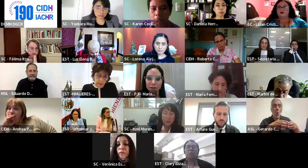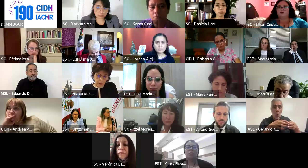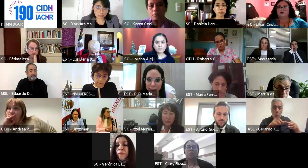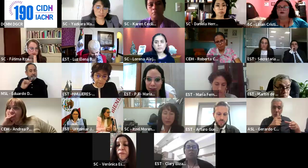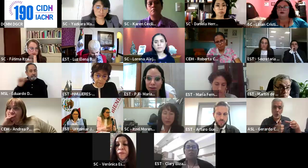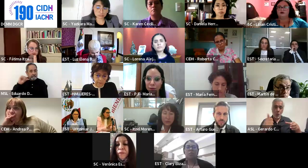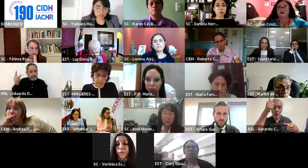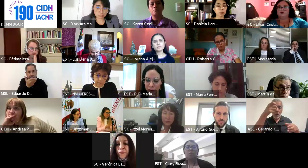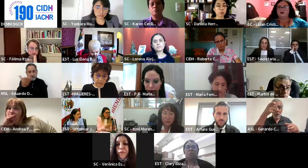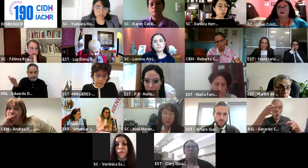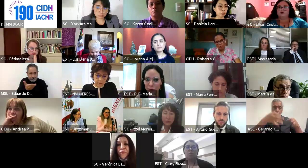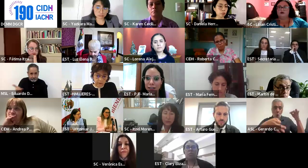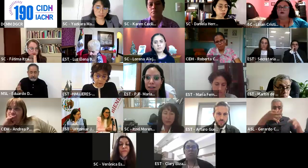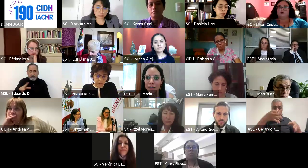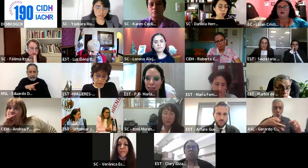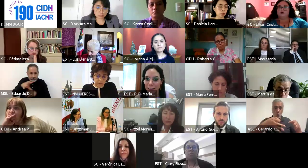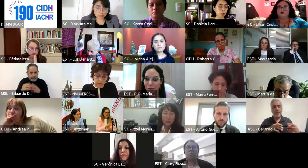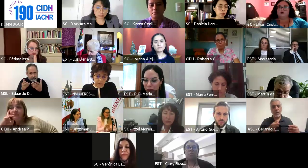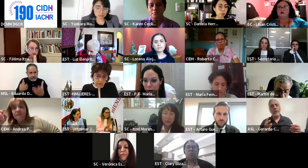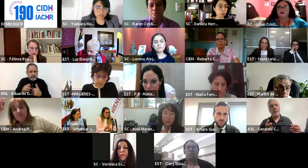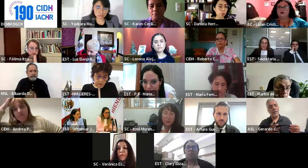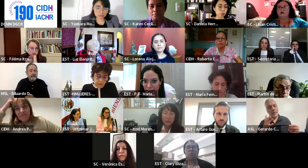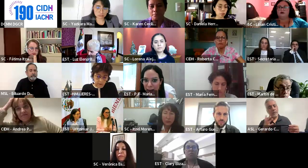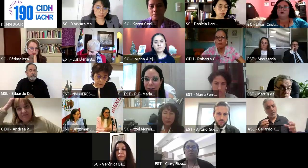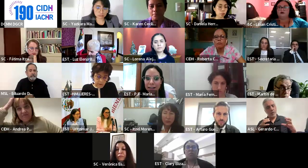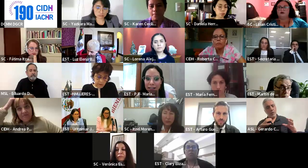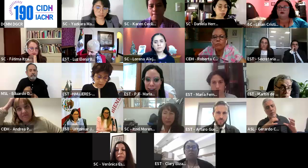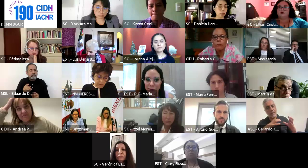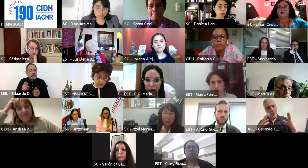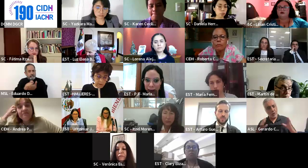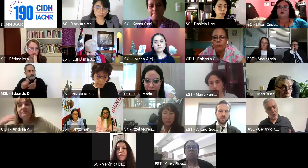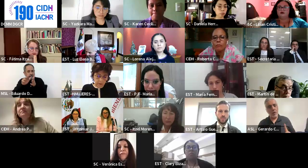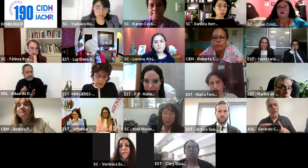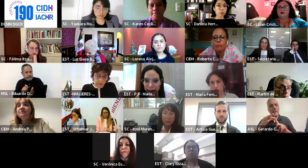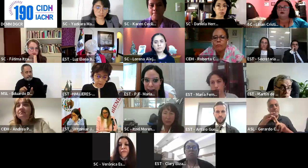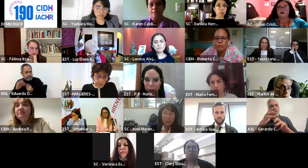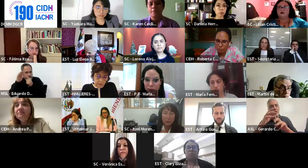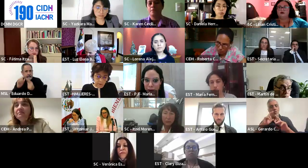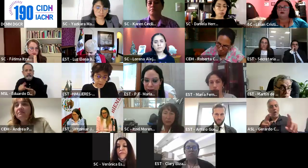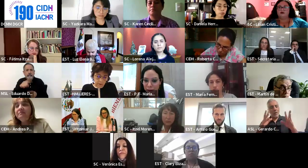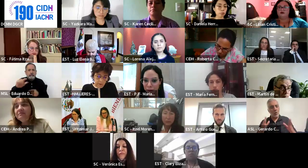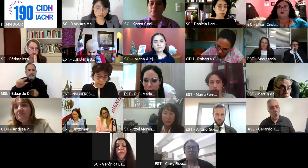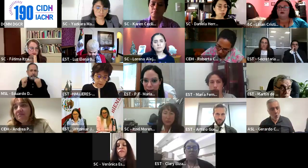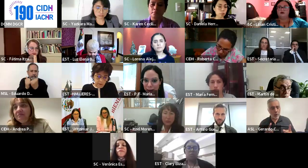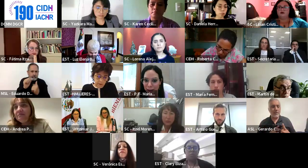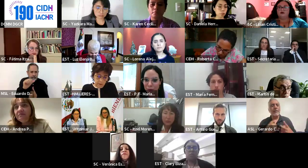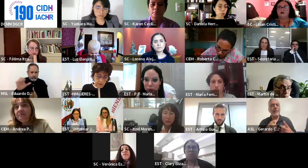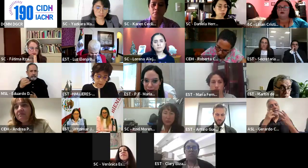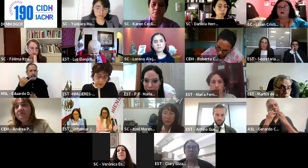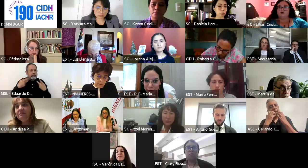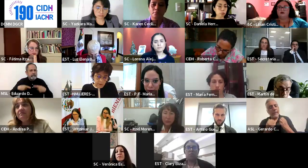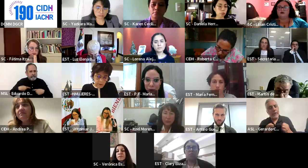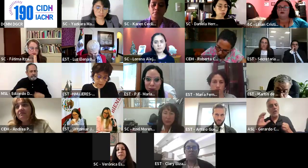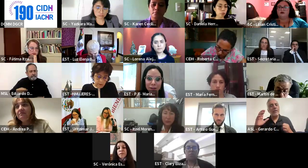Distinguidas comisionadas, comisionados, relatora especial, querida sociedad civil y personas que nos compartieron